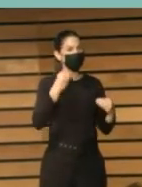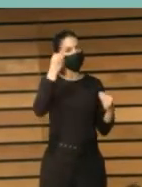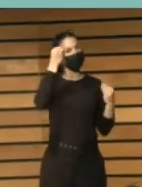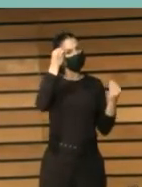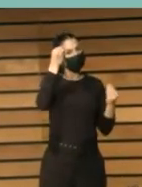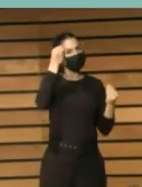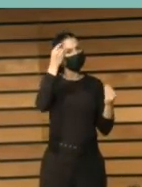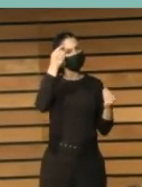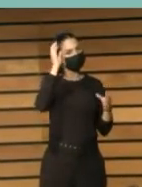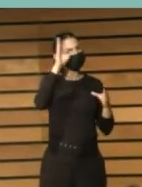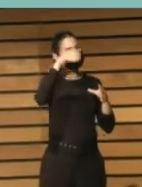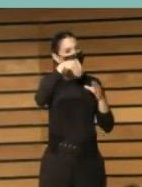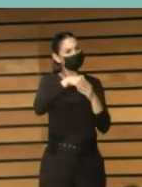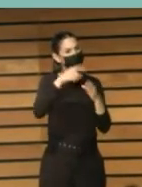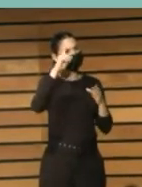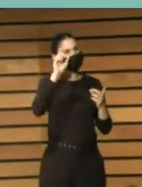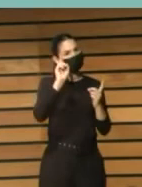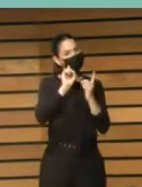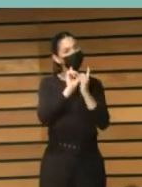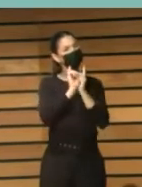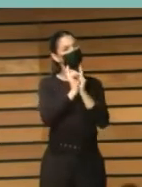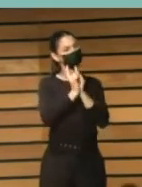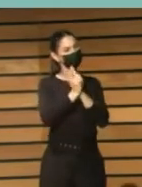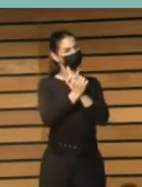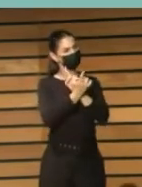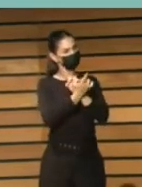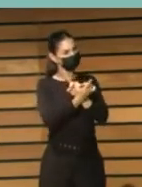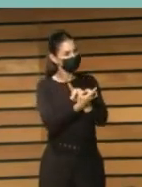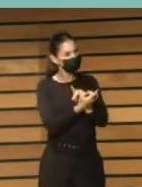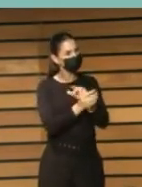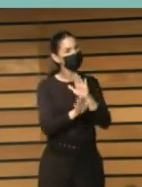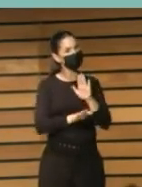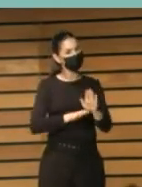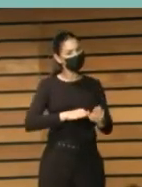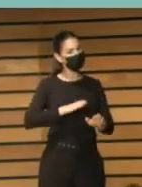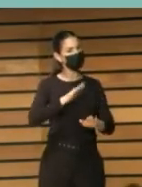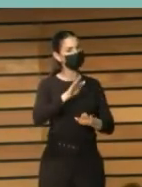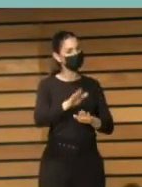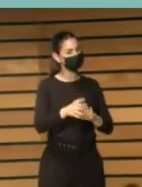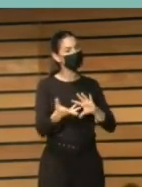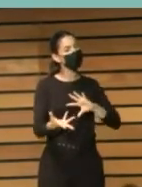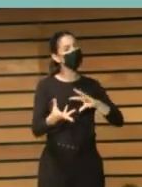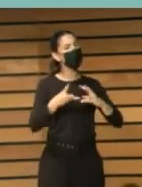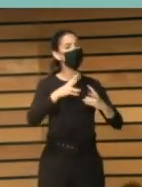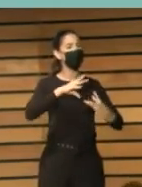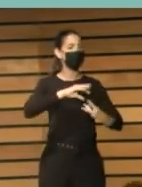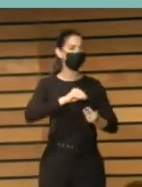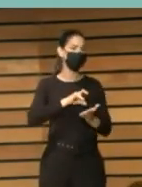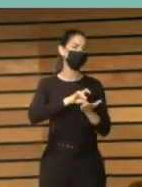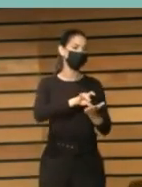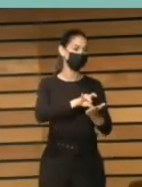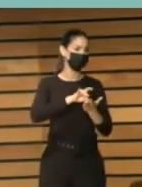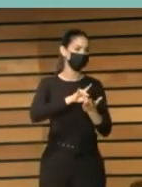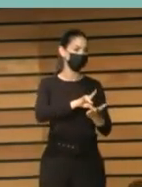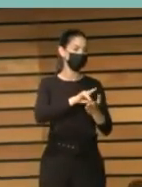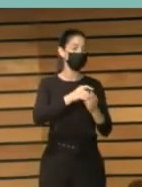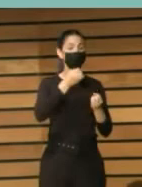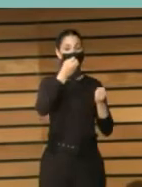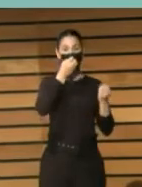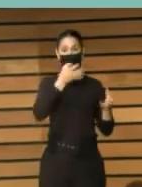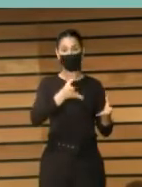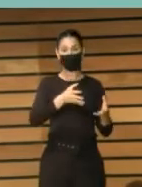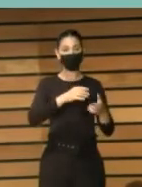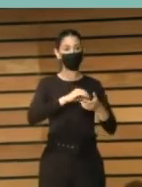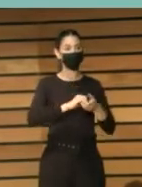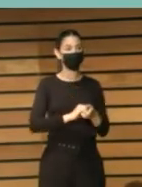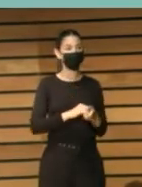ese cambio de mentalidad que estamos de alguna manera conquistando para adaptar realmente nuestros servicios. Bueno, ahora,